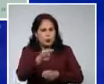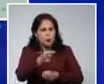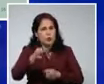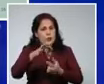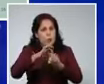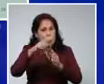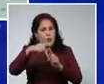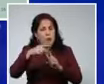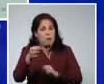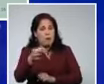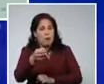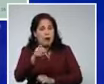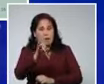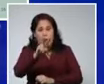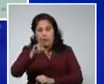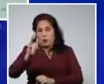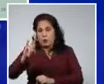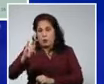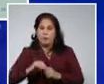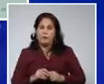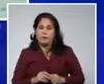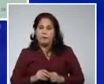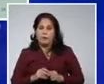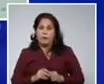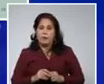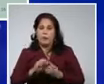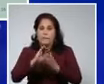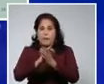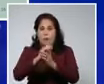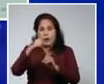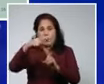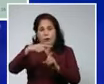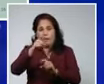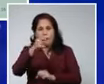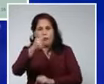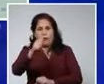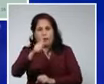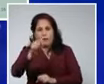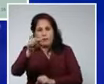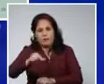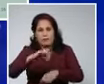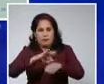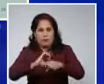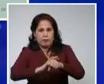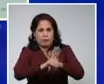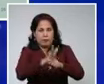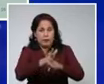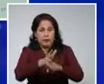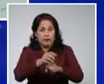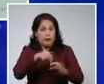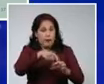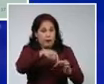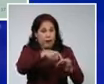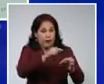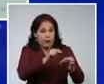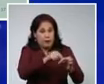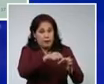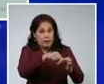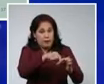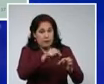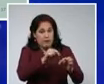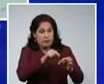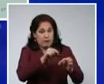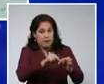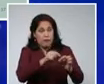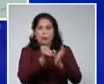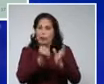número, 29, y Manuel Tames 10. Y el municipio especial Isla de la Juventud